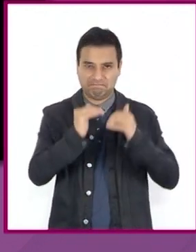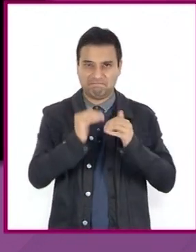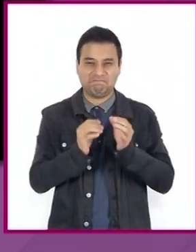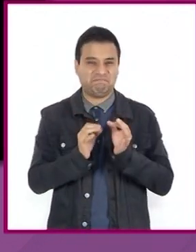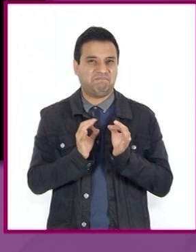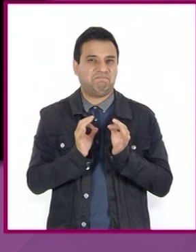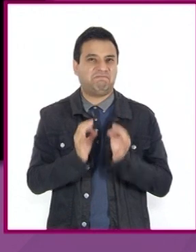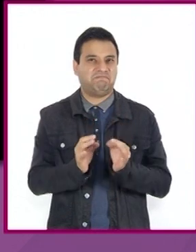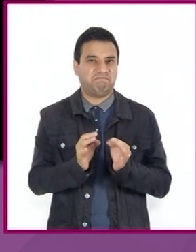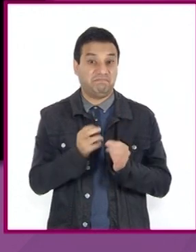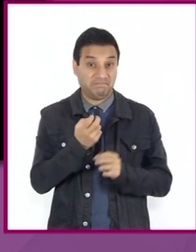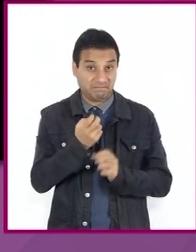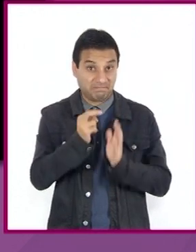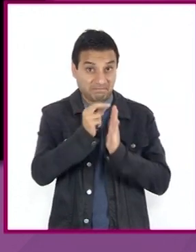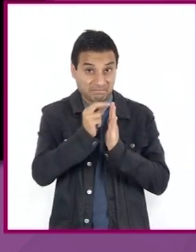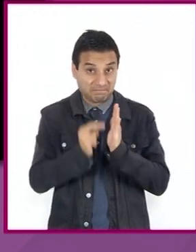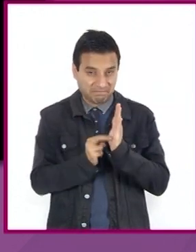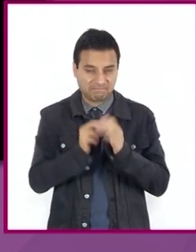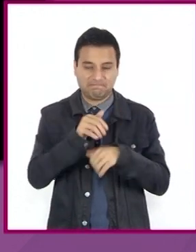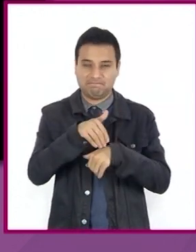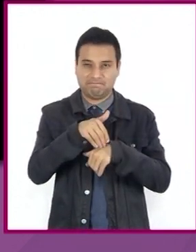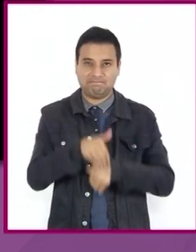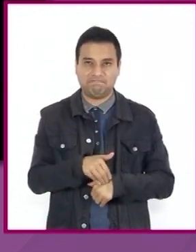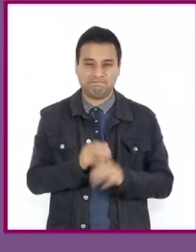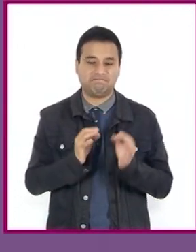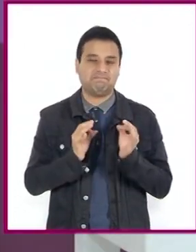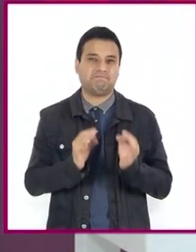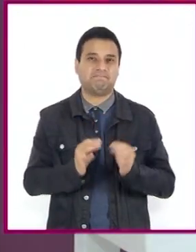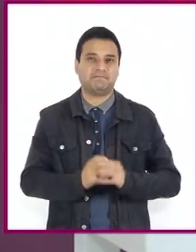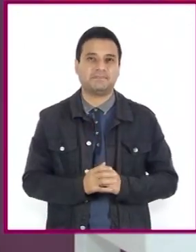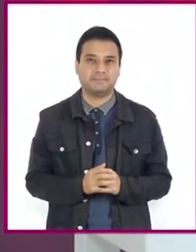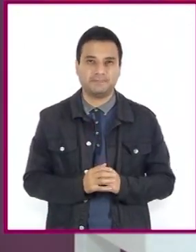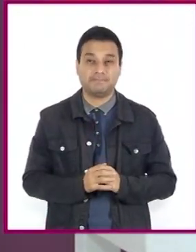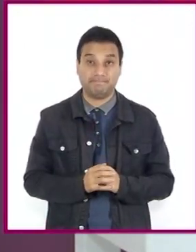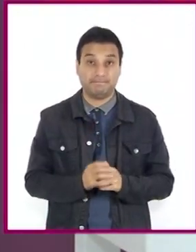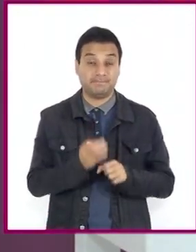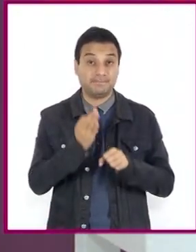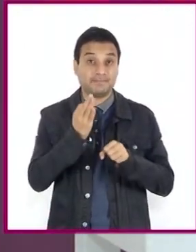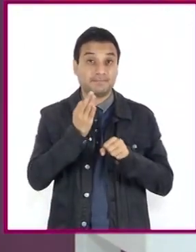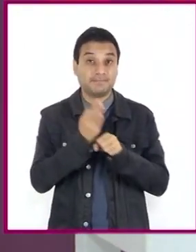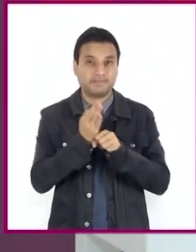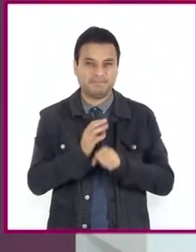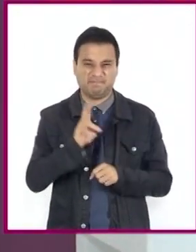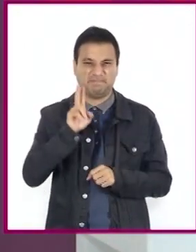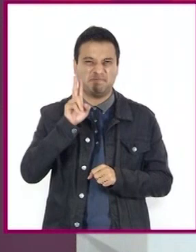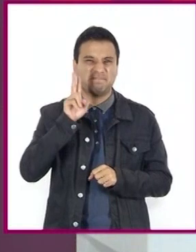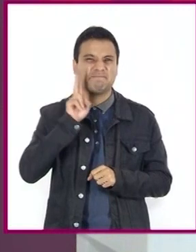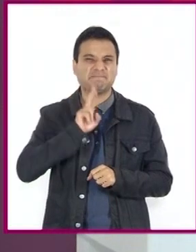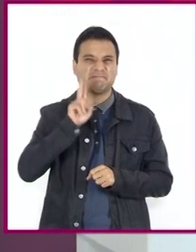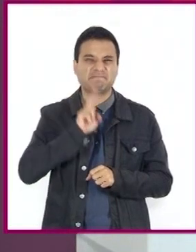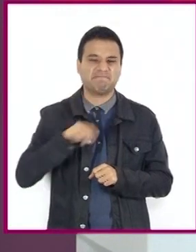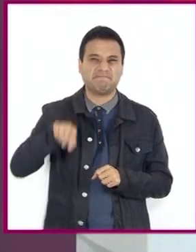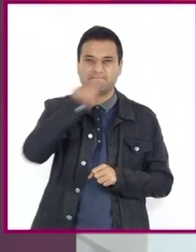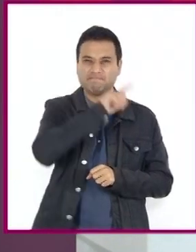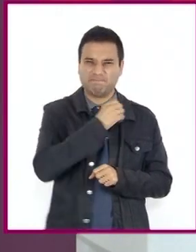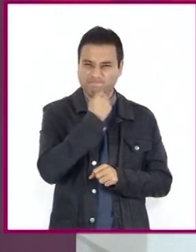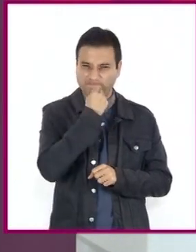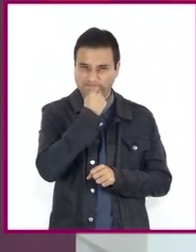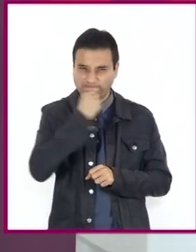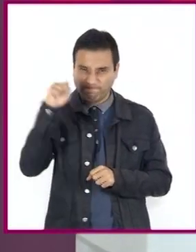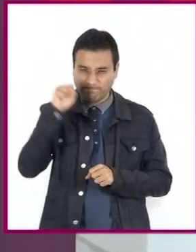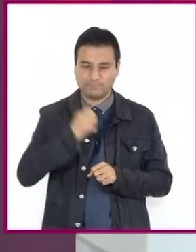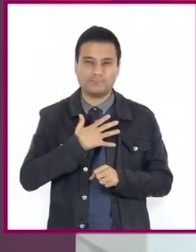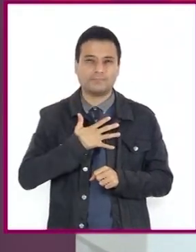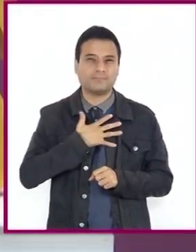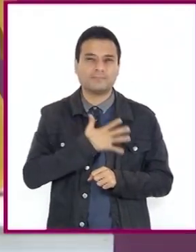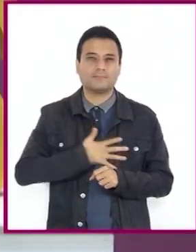este principio de conservación de la masa. Es momento de poner en práctica nuestras habilidades de experimentación.